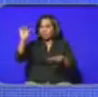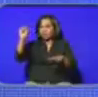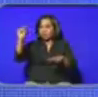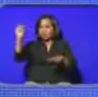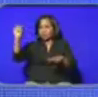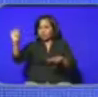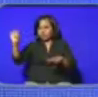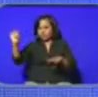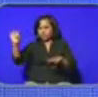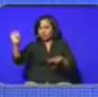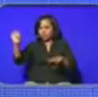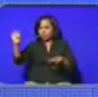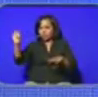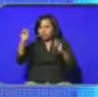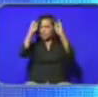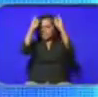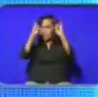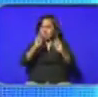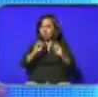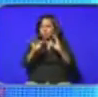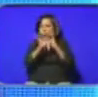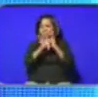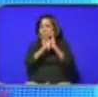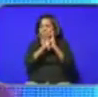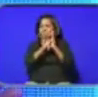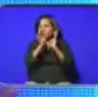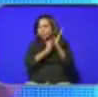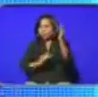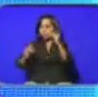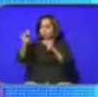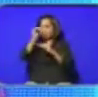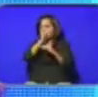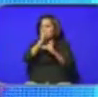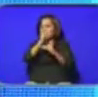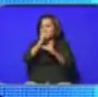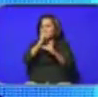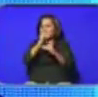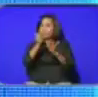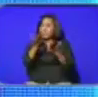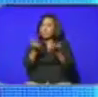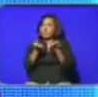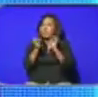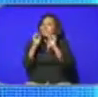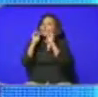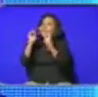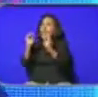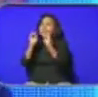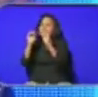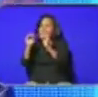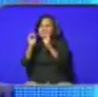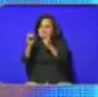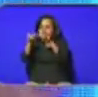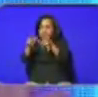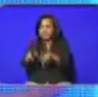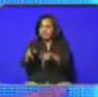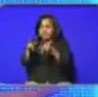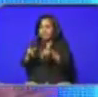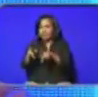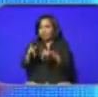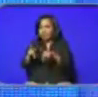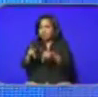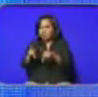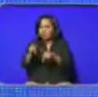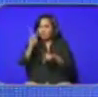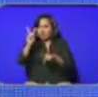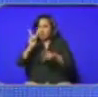Superior del Este, con la finalidad de poder formar talento humano en un periodo de